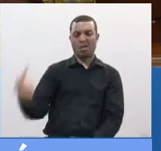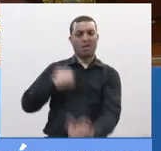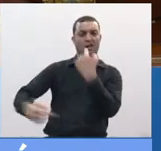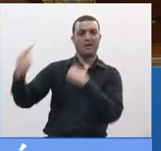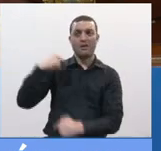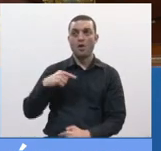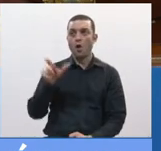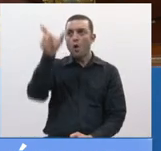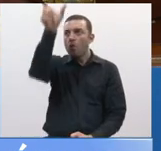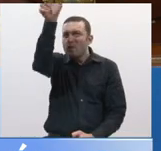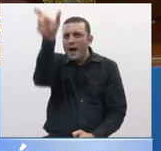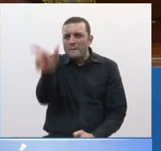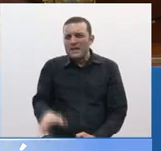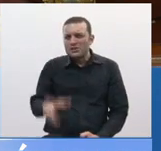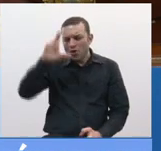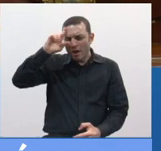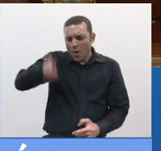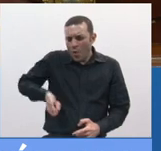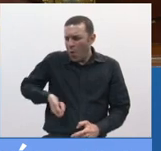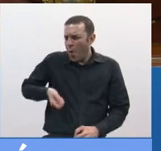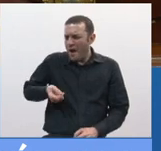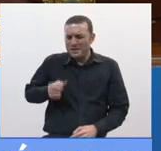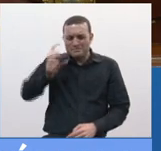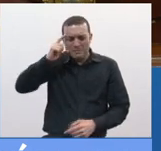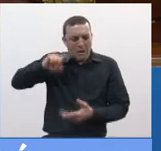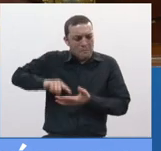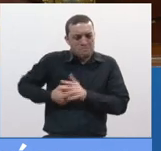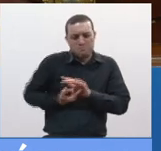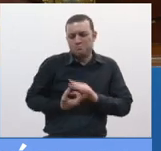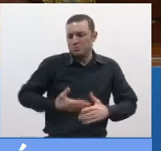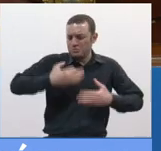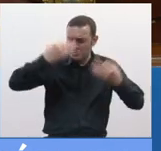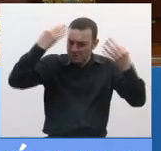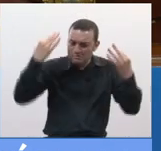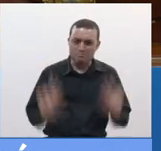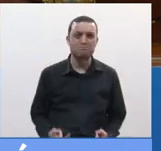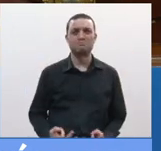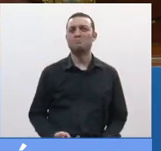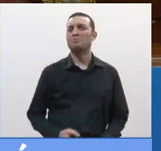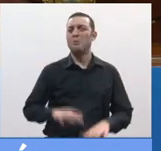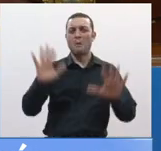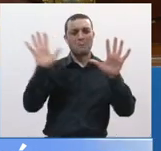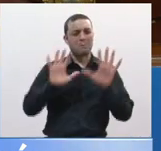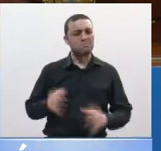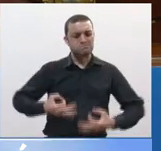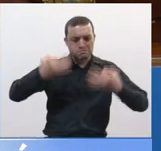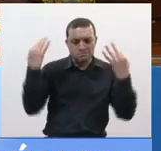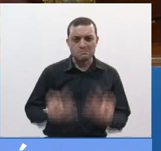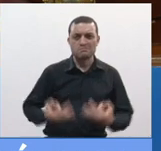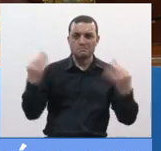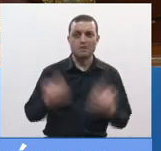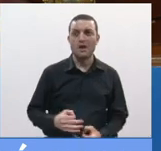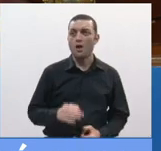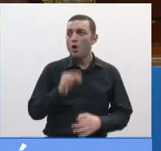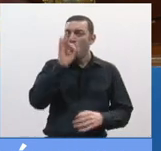Una persona impecable, el juez, ¿verdad?, que es un juez federal con competencia electoral, nunca tuvo